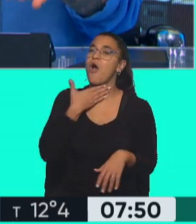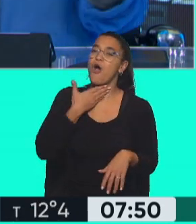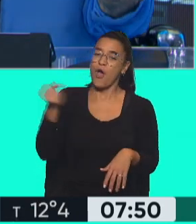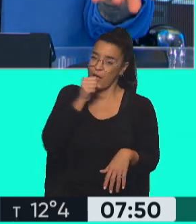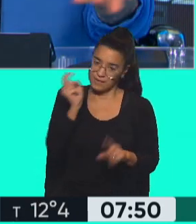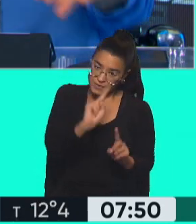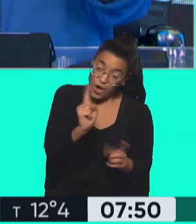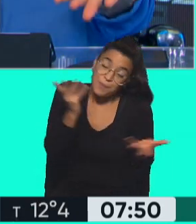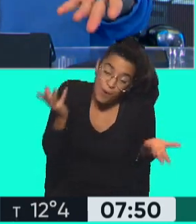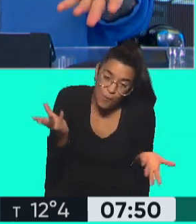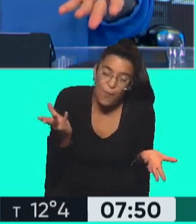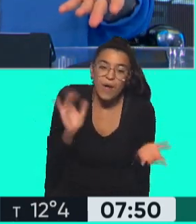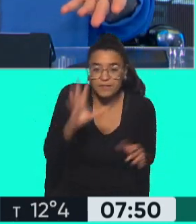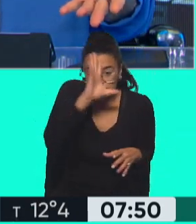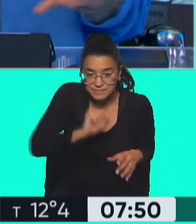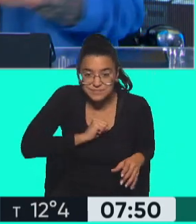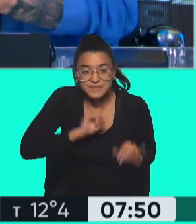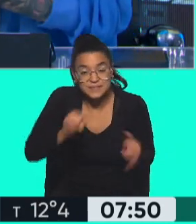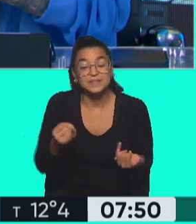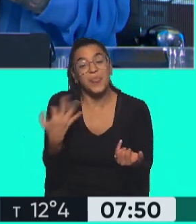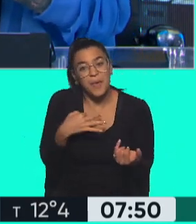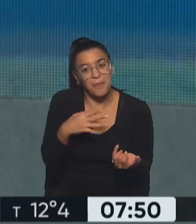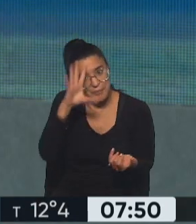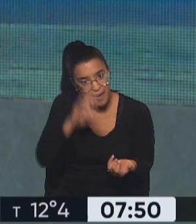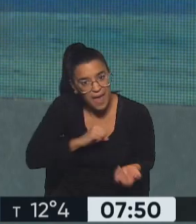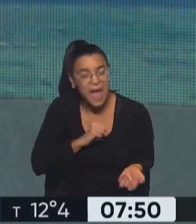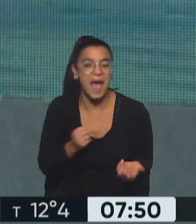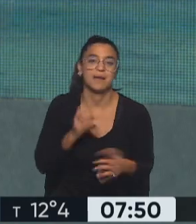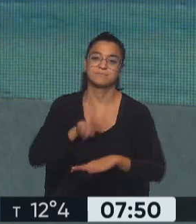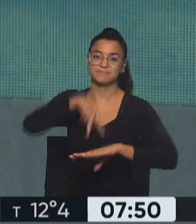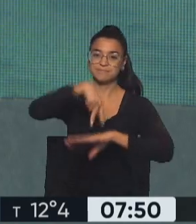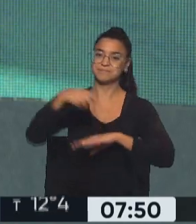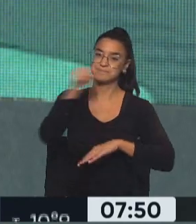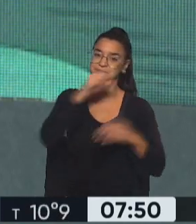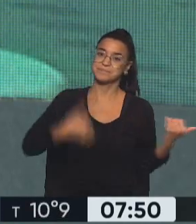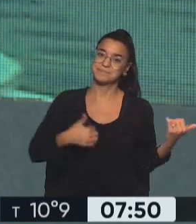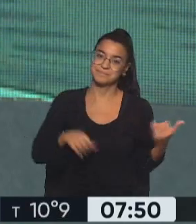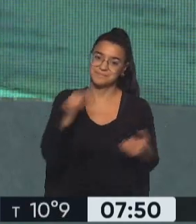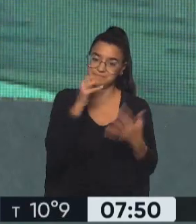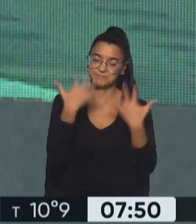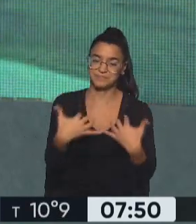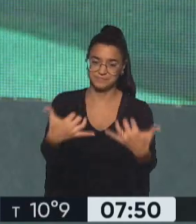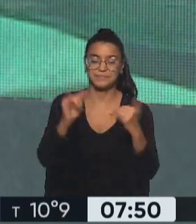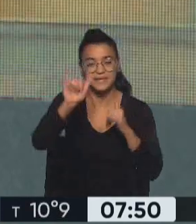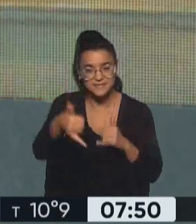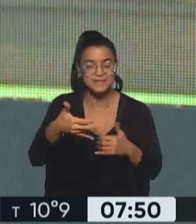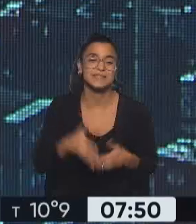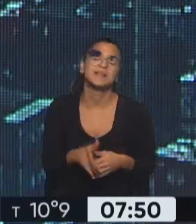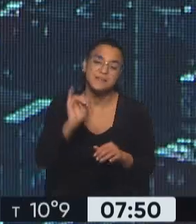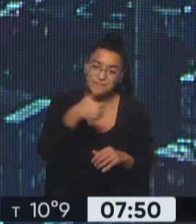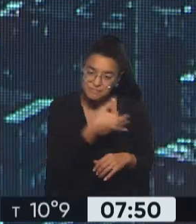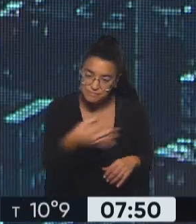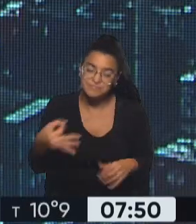pero bueno le puso a voluntad había que animarse a cantar arriba del escenario delante del público había que animarse y se